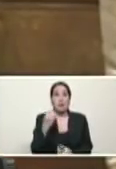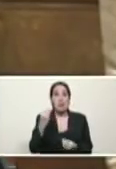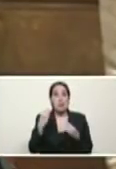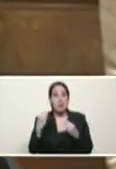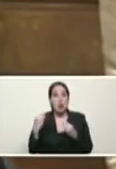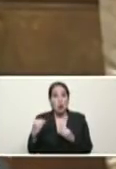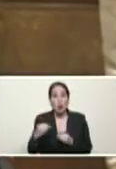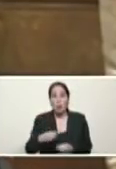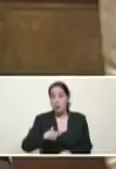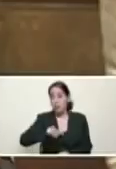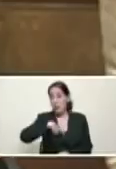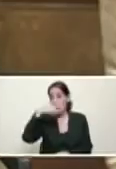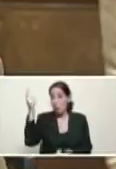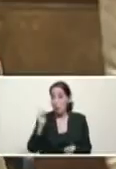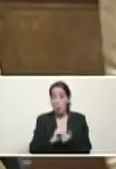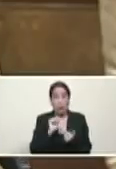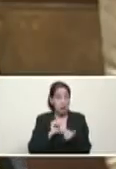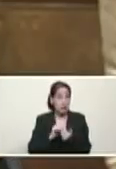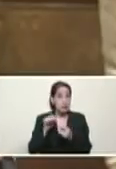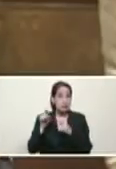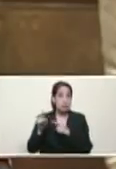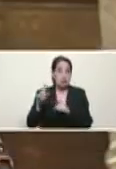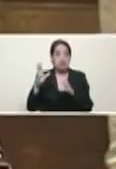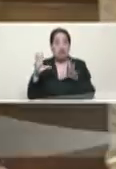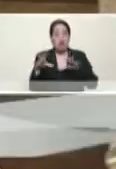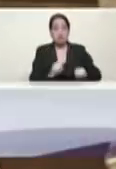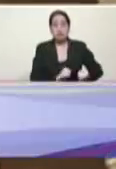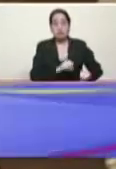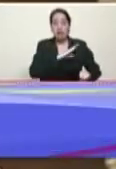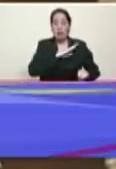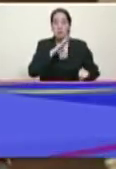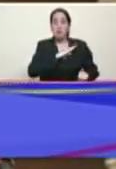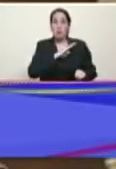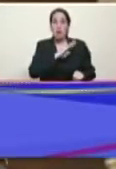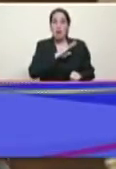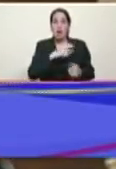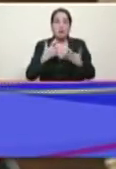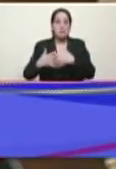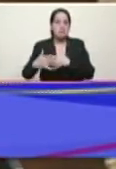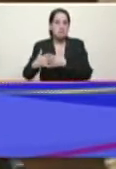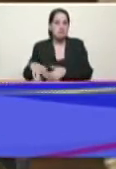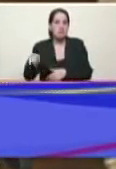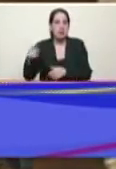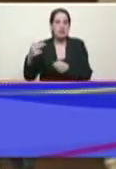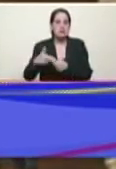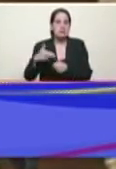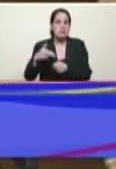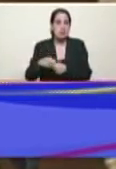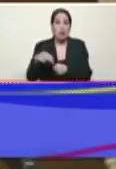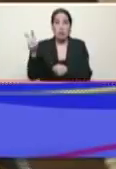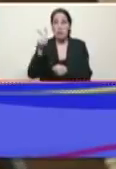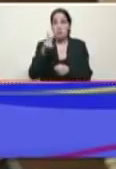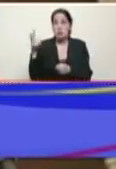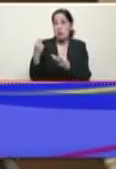estos sinvergüenzas se apropian o pretenden apropiarse de los bienes de un país como es Venezuela y cómo